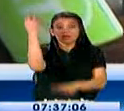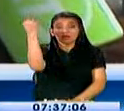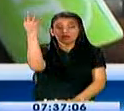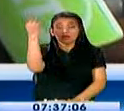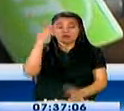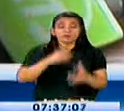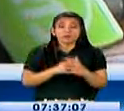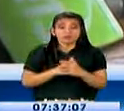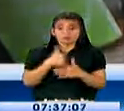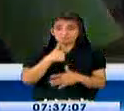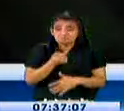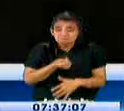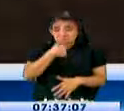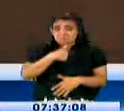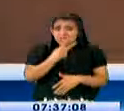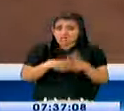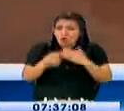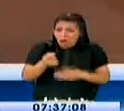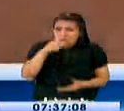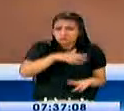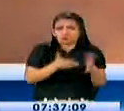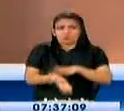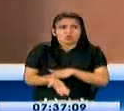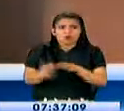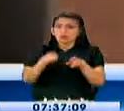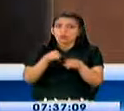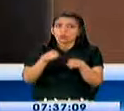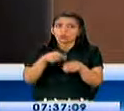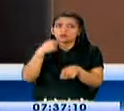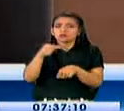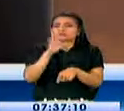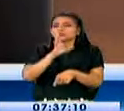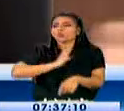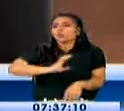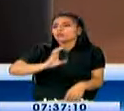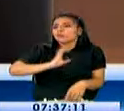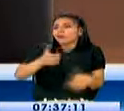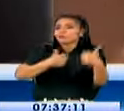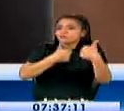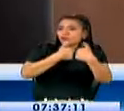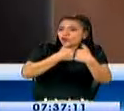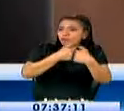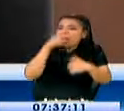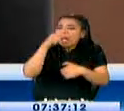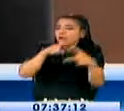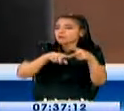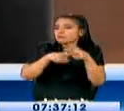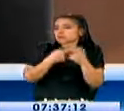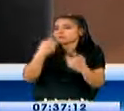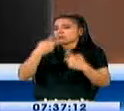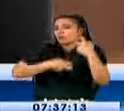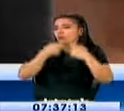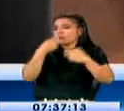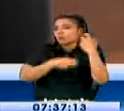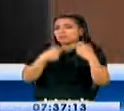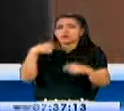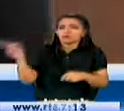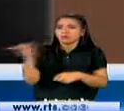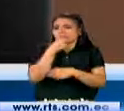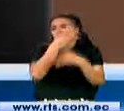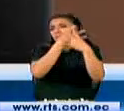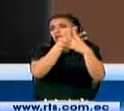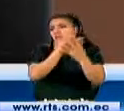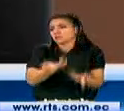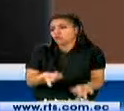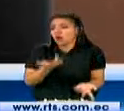el 12 de enero del 2014 casi matan a mi hijo, el hermano de ellos, porque supuestamente dice que andaba con la cuñada de él. Entonces desde ahí viene todo este problema. Y porque yo lo cogí preso, ellos me